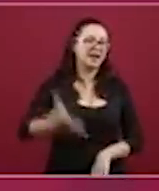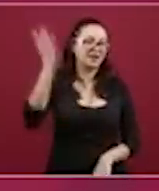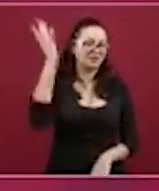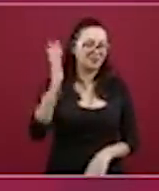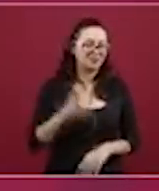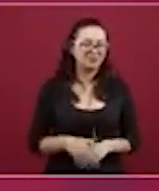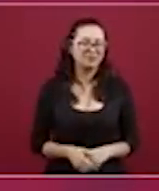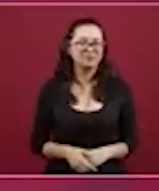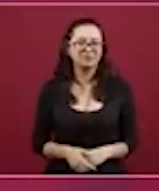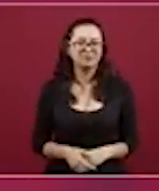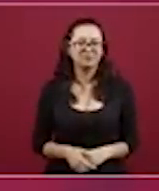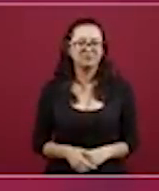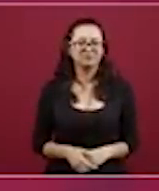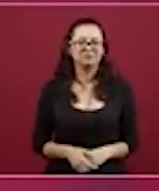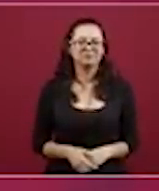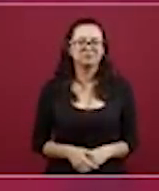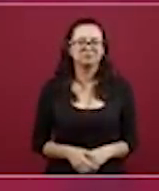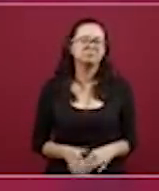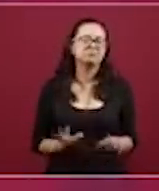Es decir, si